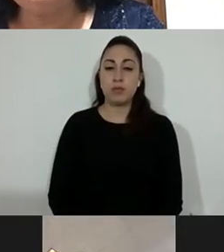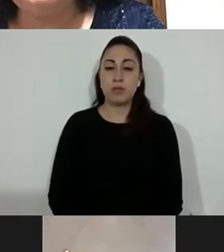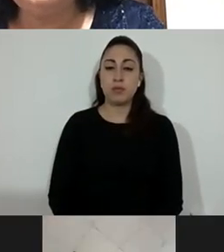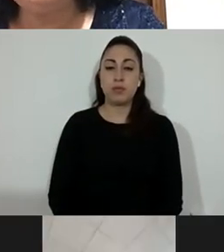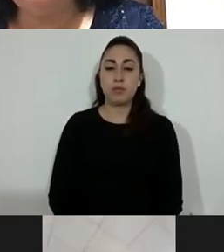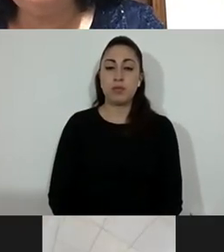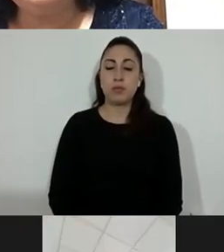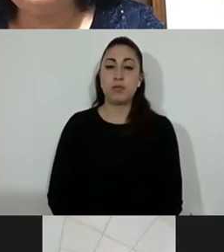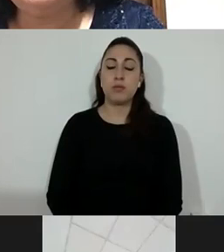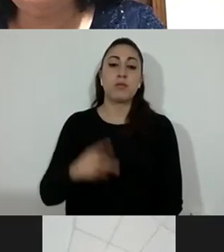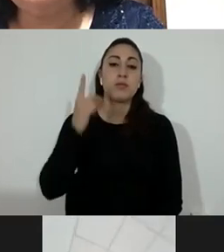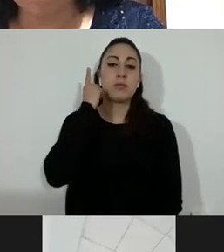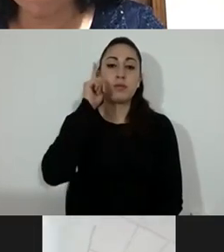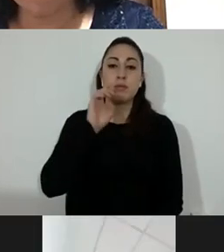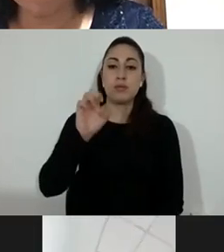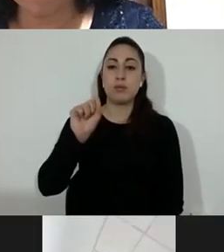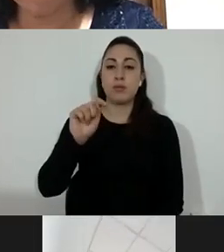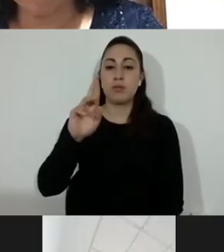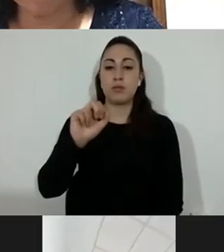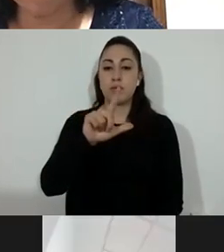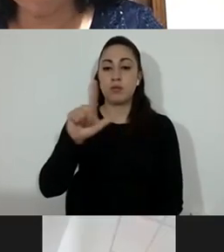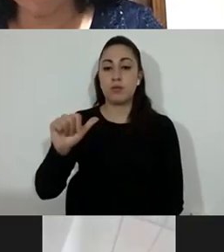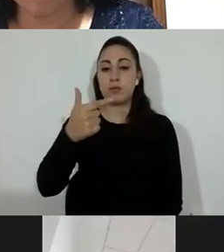Diputada Estrella Isabel Guadarrama.